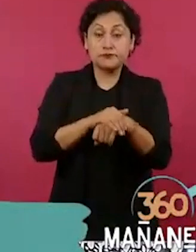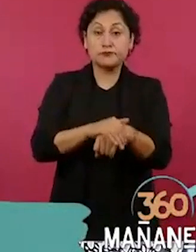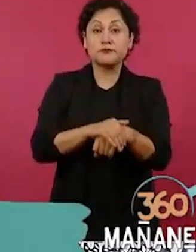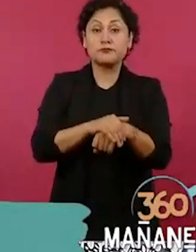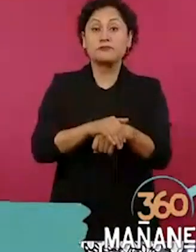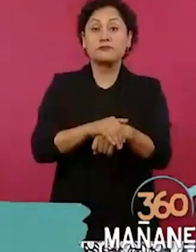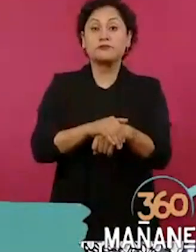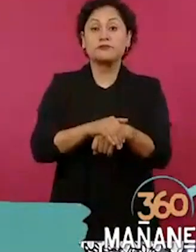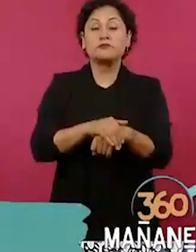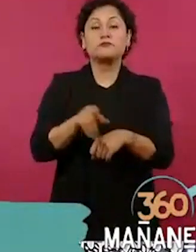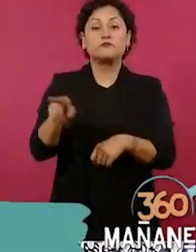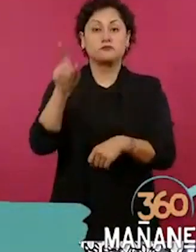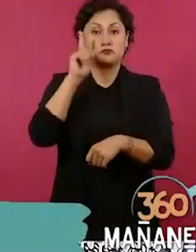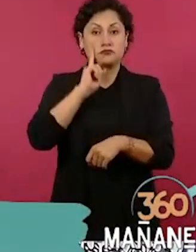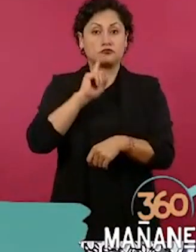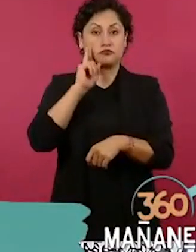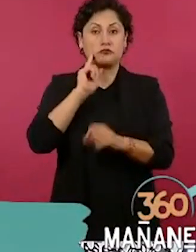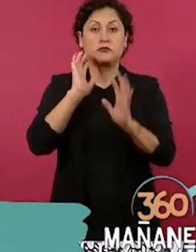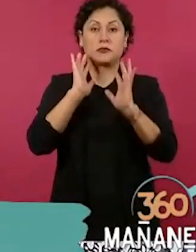liberada,